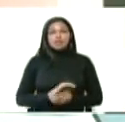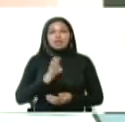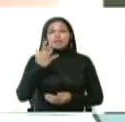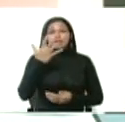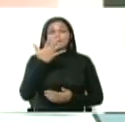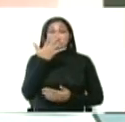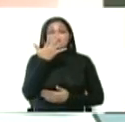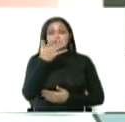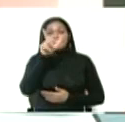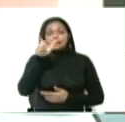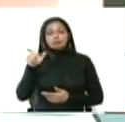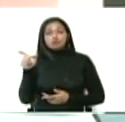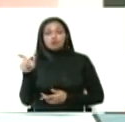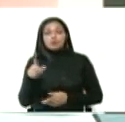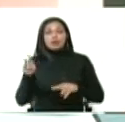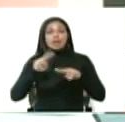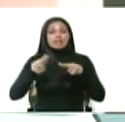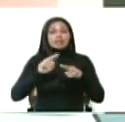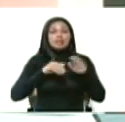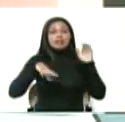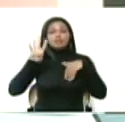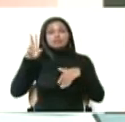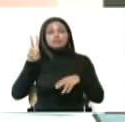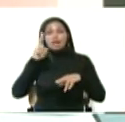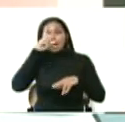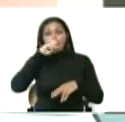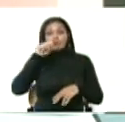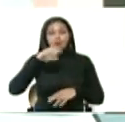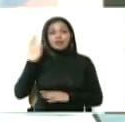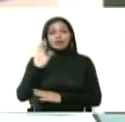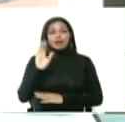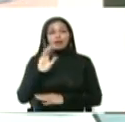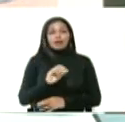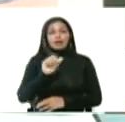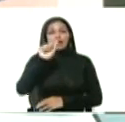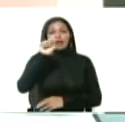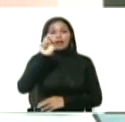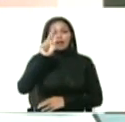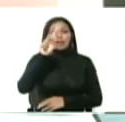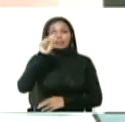hoy es una niña de 14 años en Caracas, Artigas.